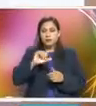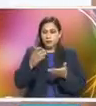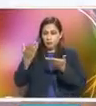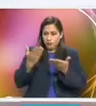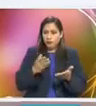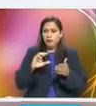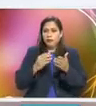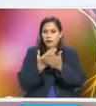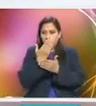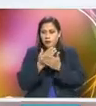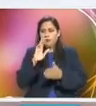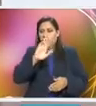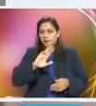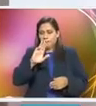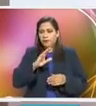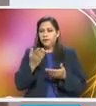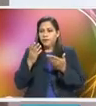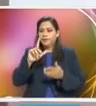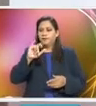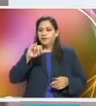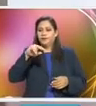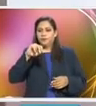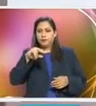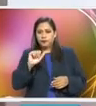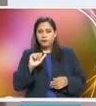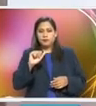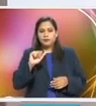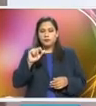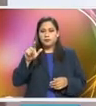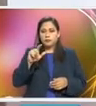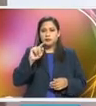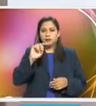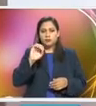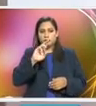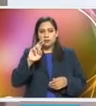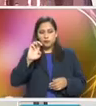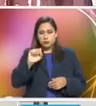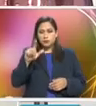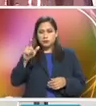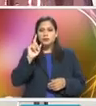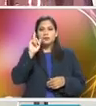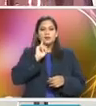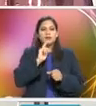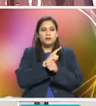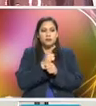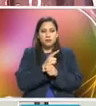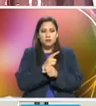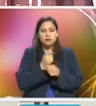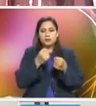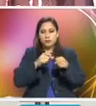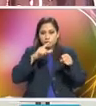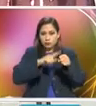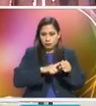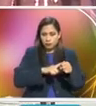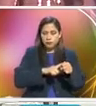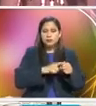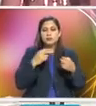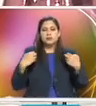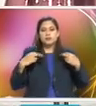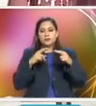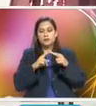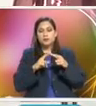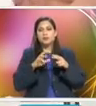recibimos esta mañana de miércoles a Lilian Natalie Soberanes Torres, quien es licenciada en Sociología y maestra